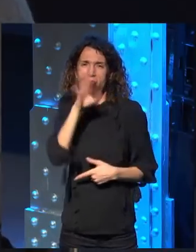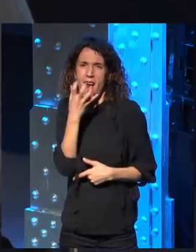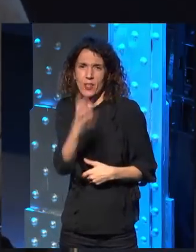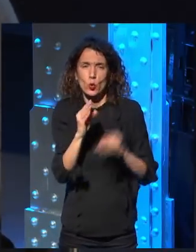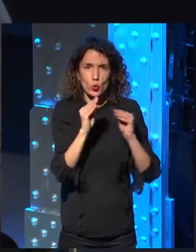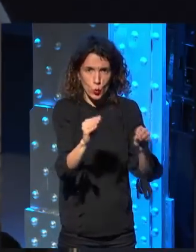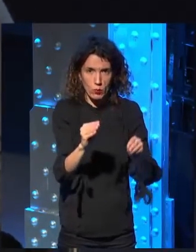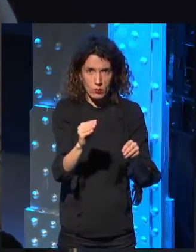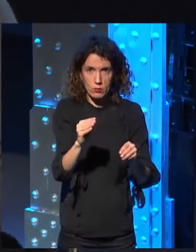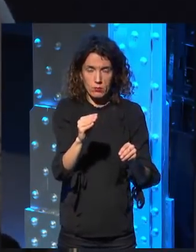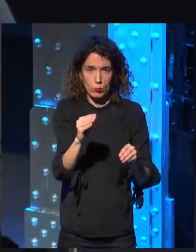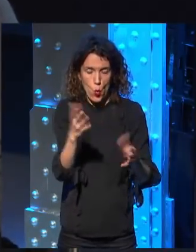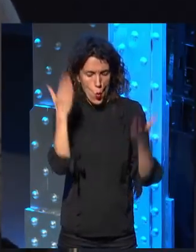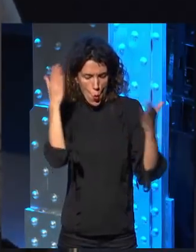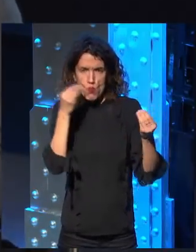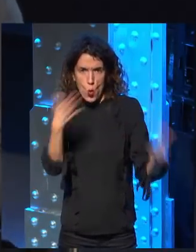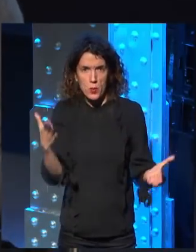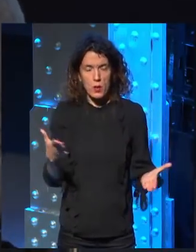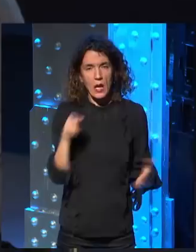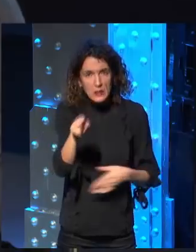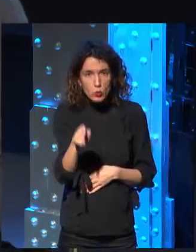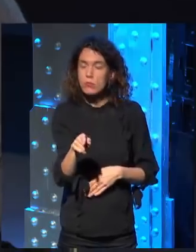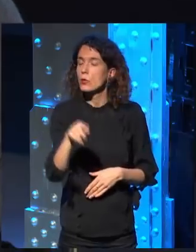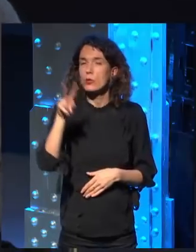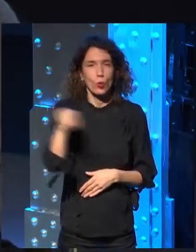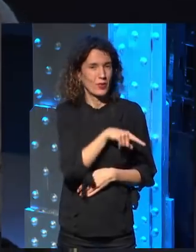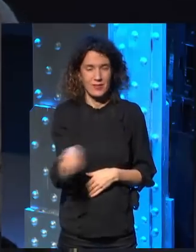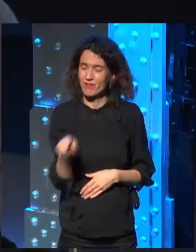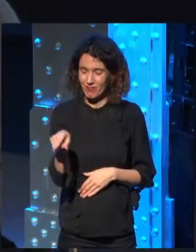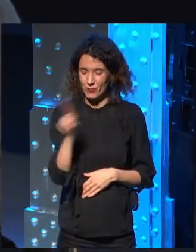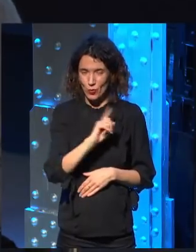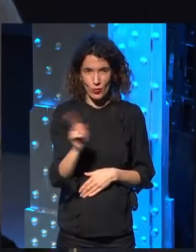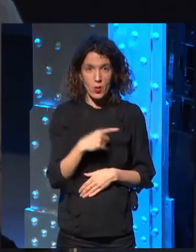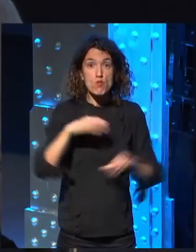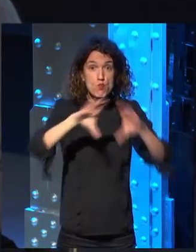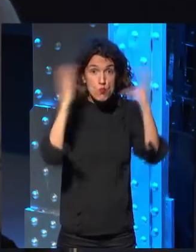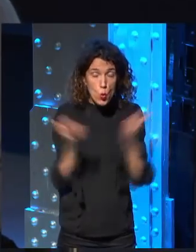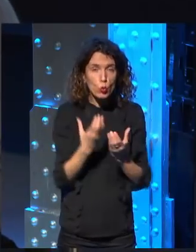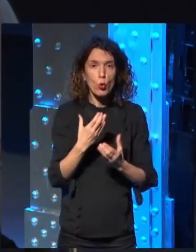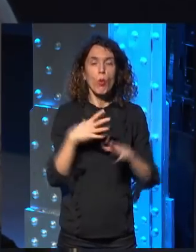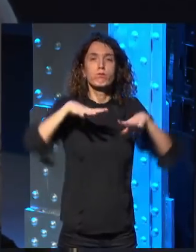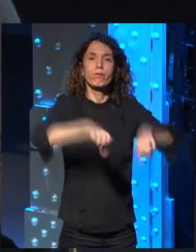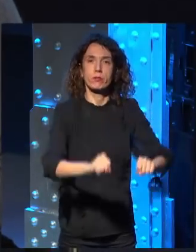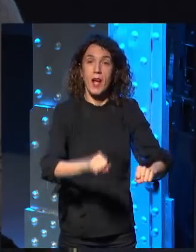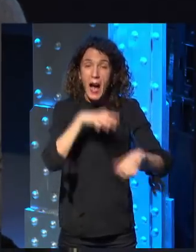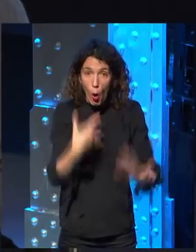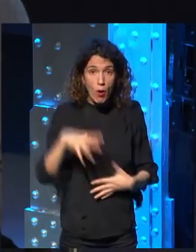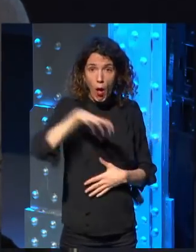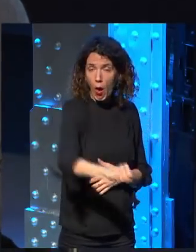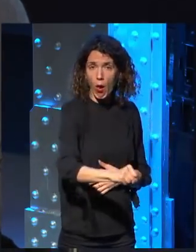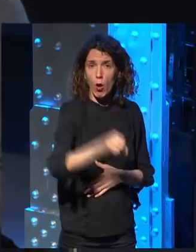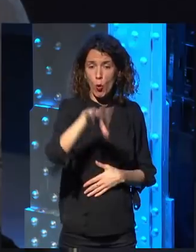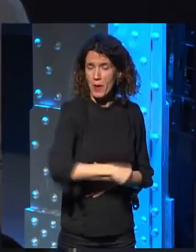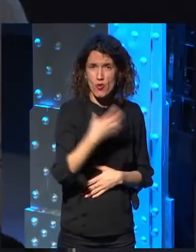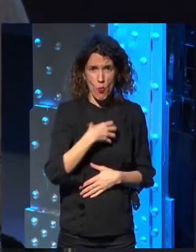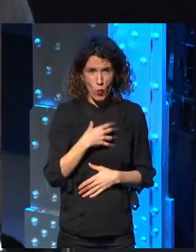así, decía, ole, ¿no? Esto es, ¿no? Dice, pues mira, no puede ser. El mundo no se puede tener y no se puede tener ahora.